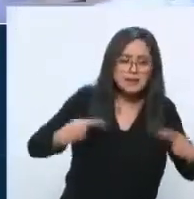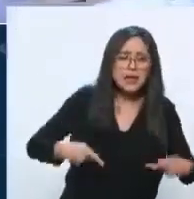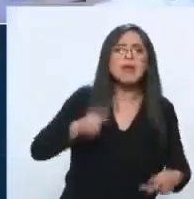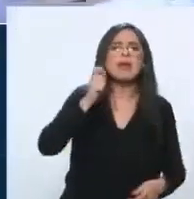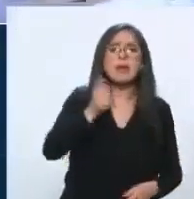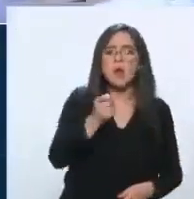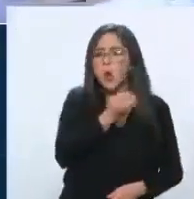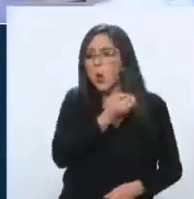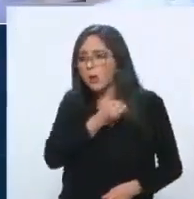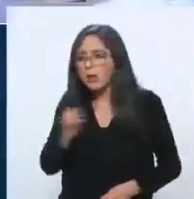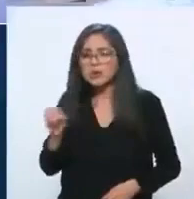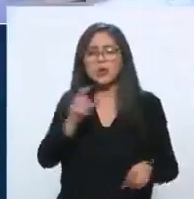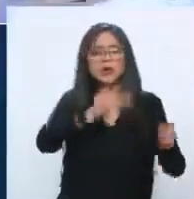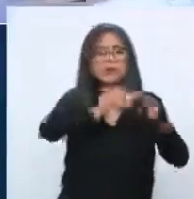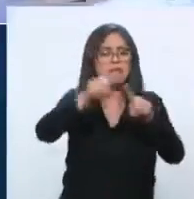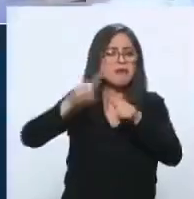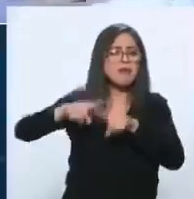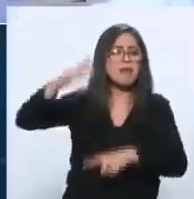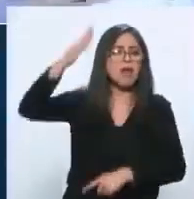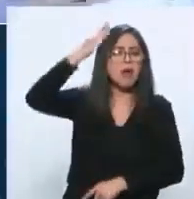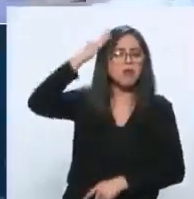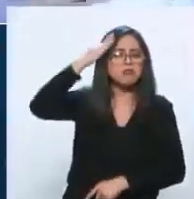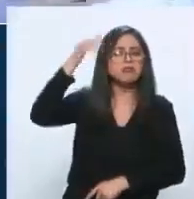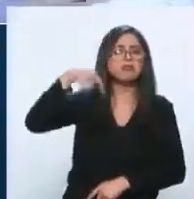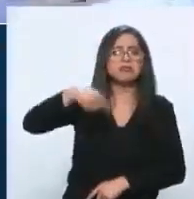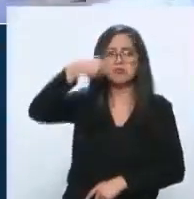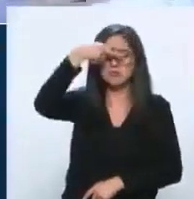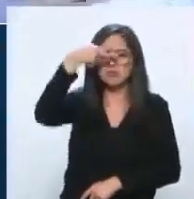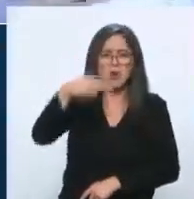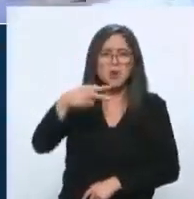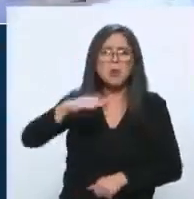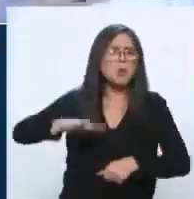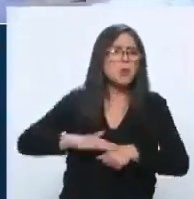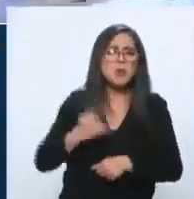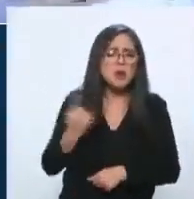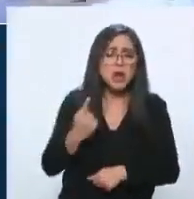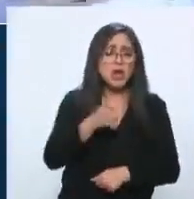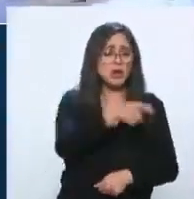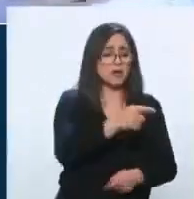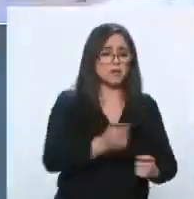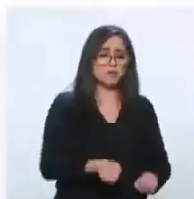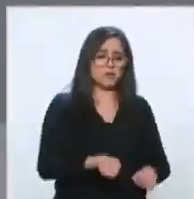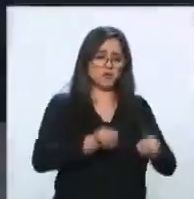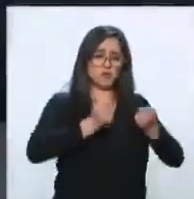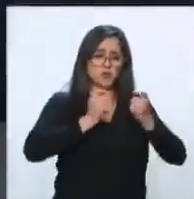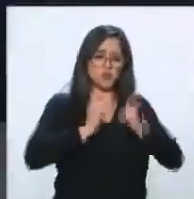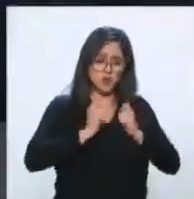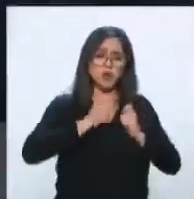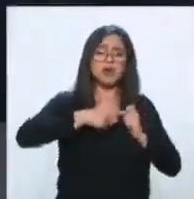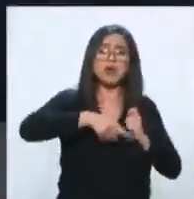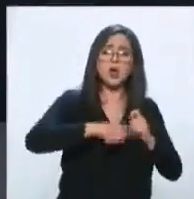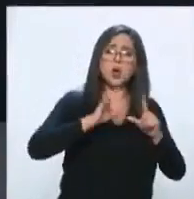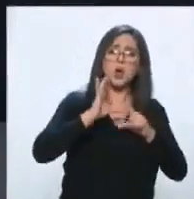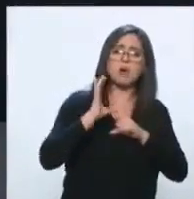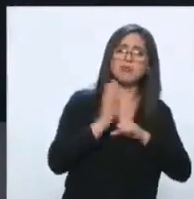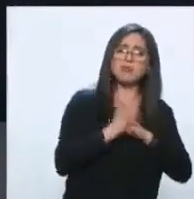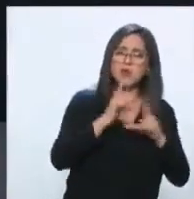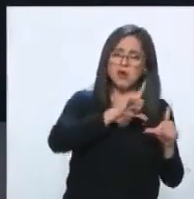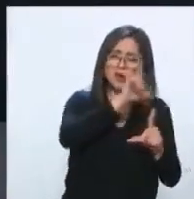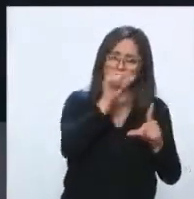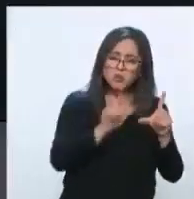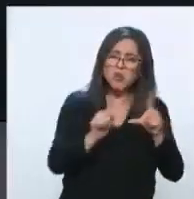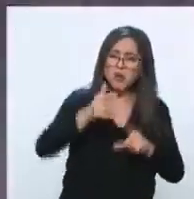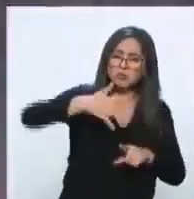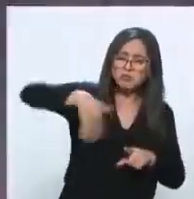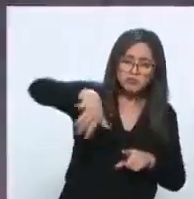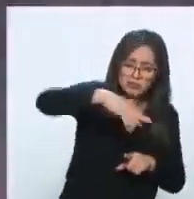autoridades mexicanas. ¿Por qué digo esto? Porque cuando nosotros asumimos en la Comisión Nacional de Búsqueda, tú recordarás que había